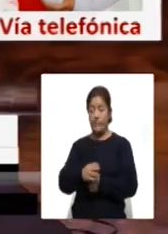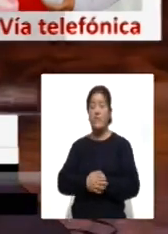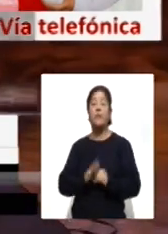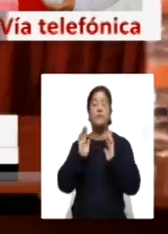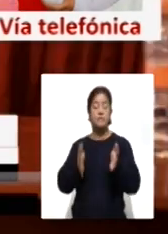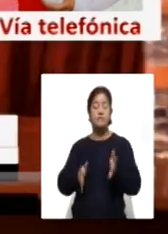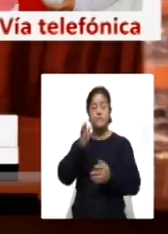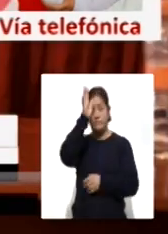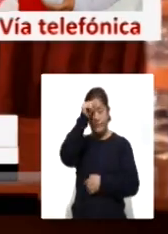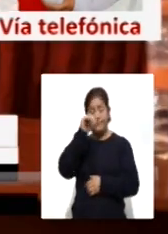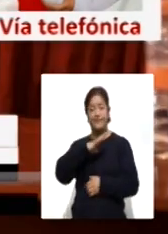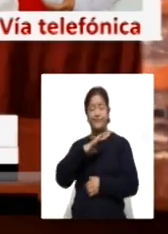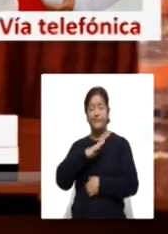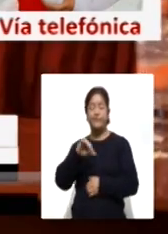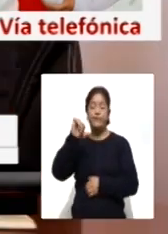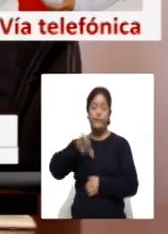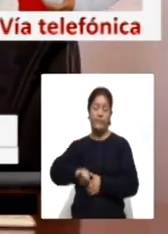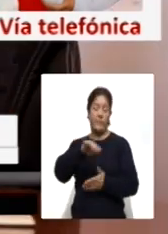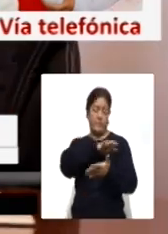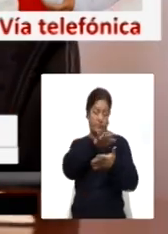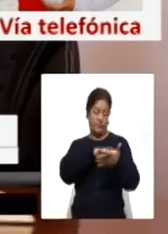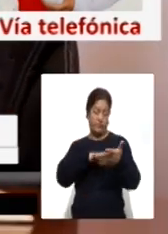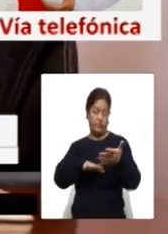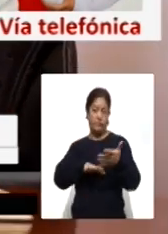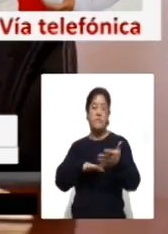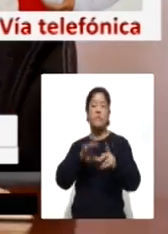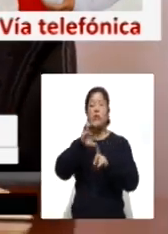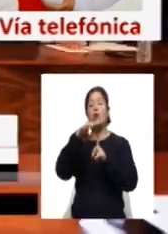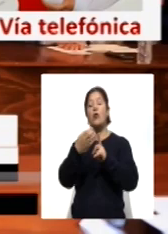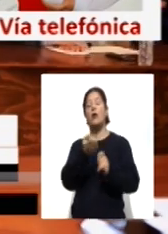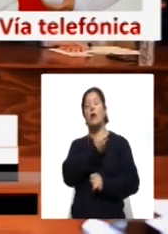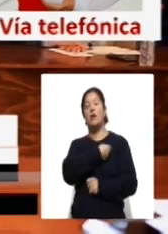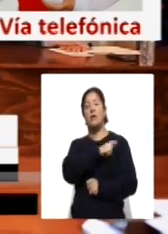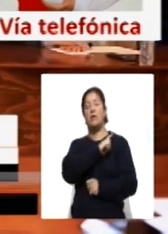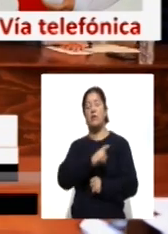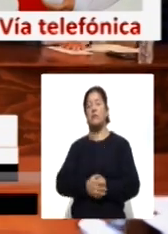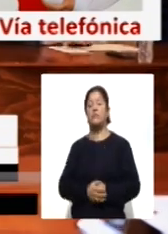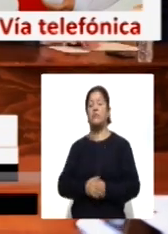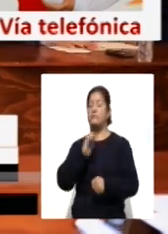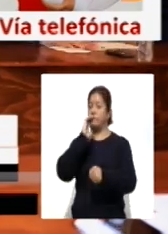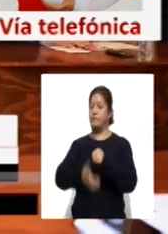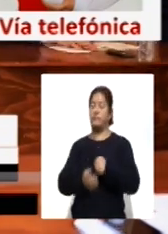este día el Consejo Estatal de Salud. Hasta aquí mi reporte. Buena tarde.